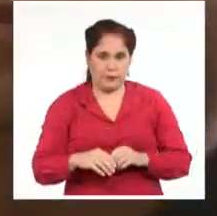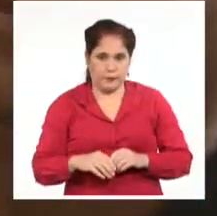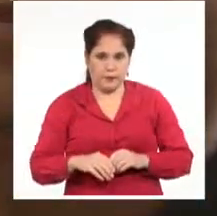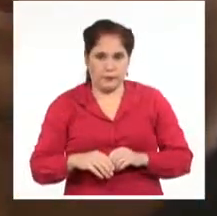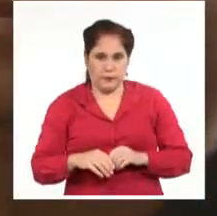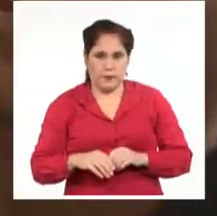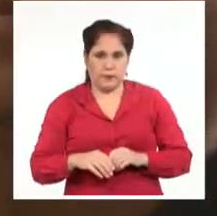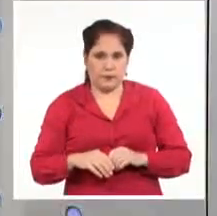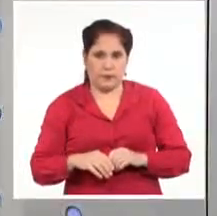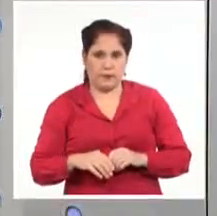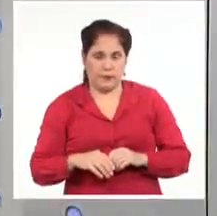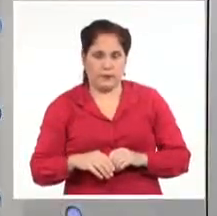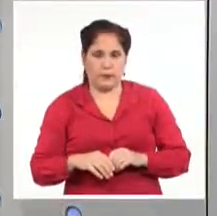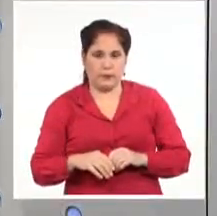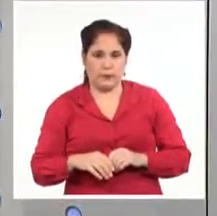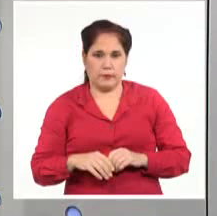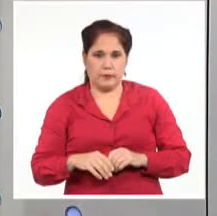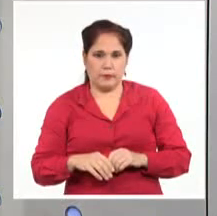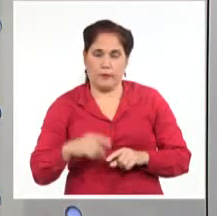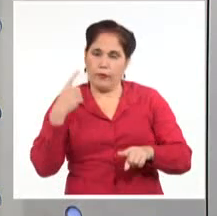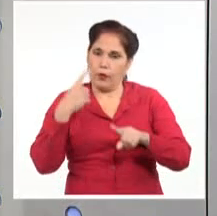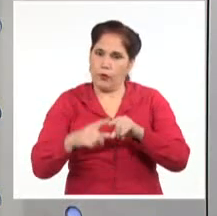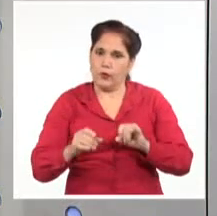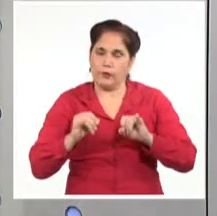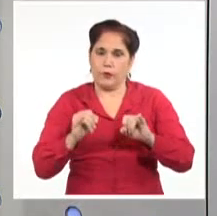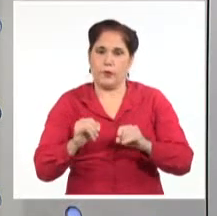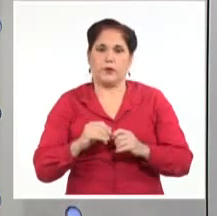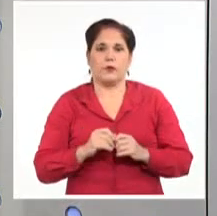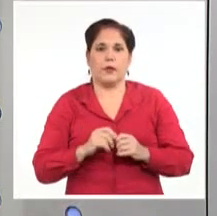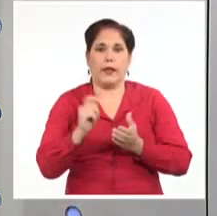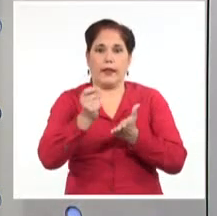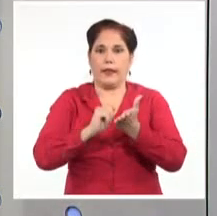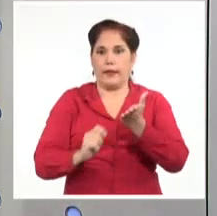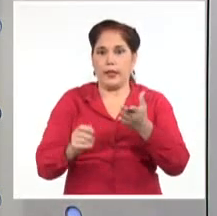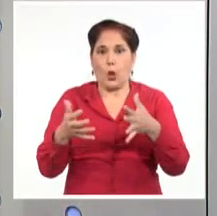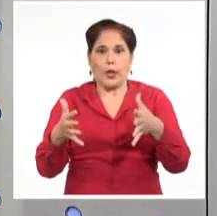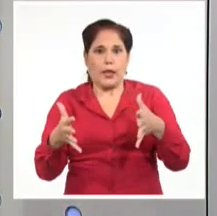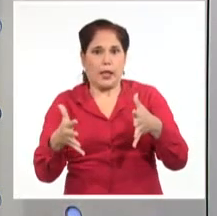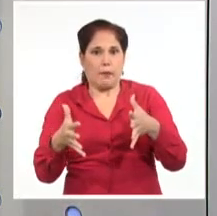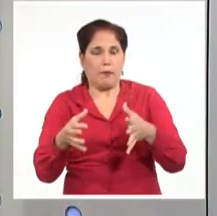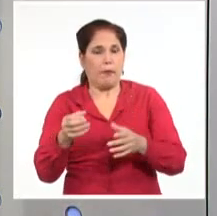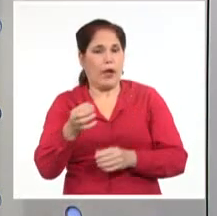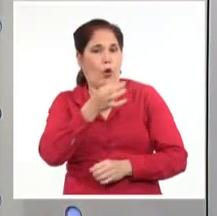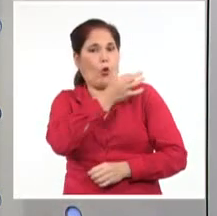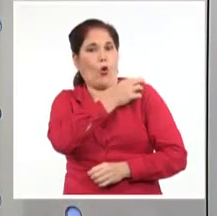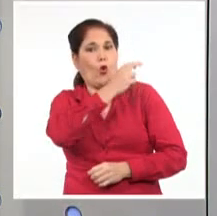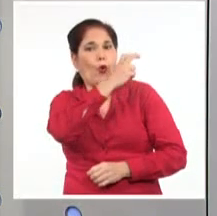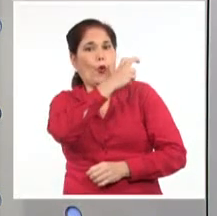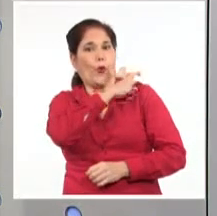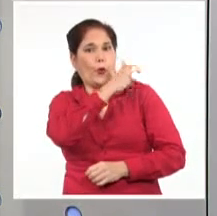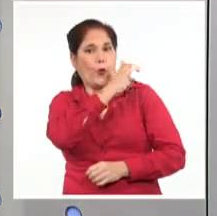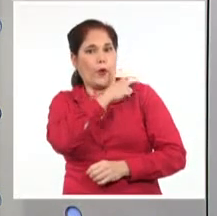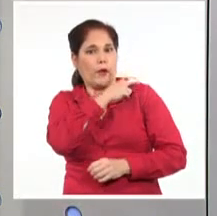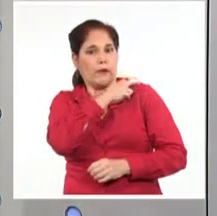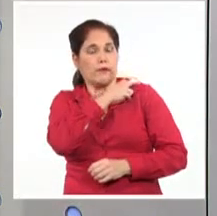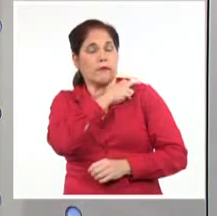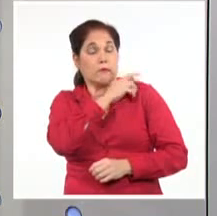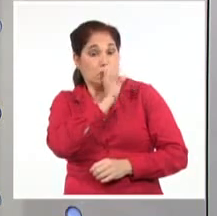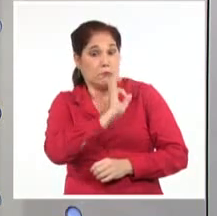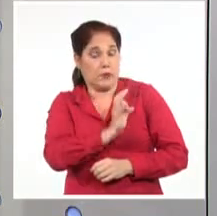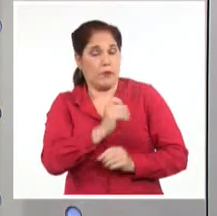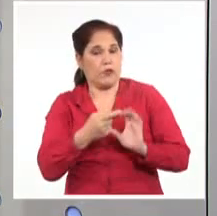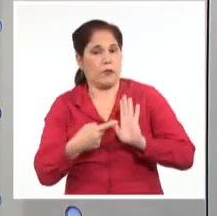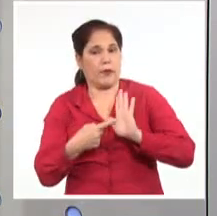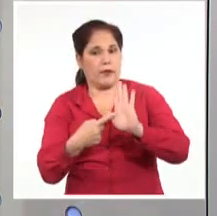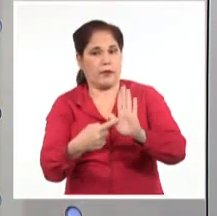Informativo. Más noticias. El texto Tiembla el Ogadén del coronel de la Reserva José Aroche Pacheco fue